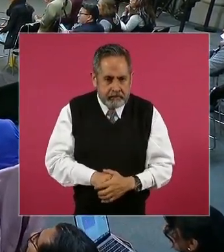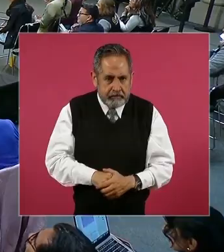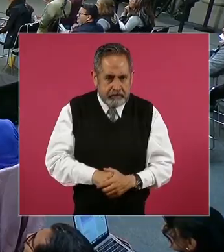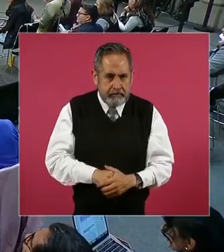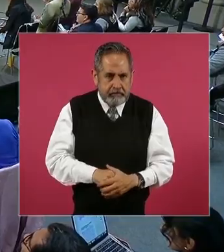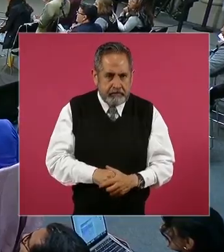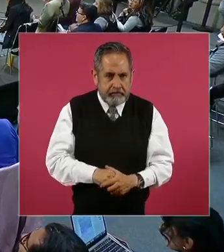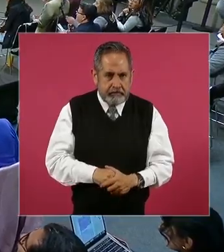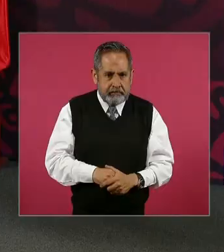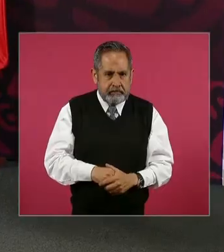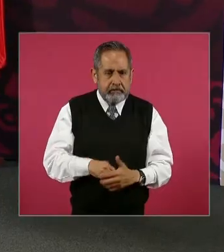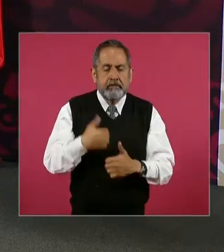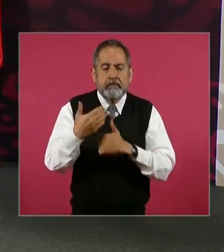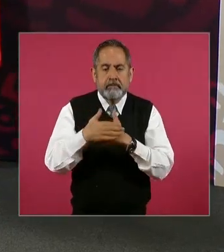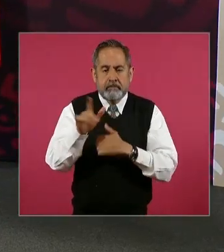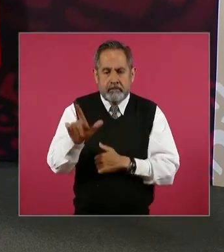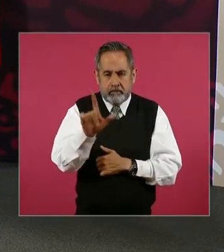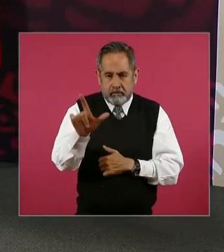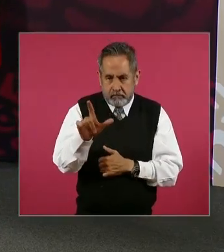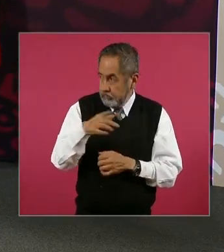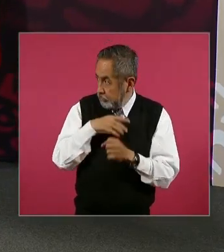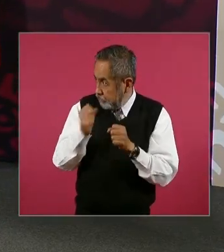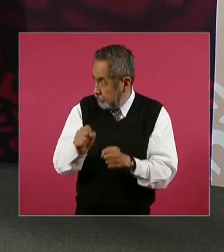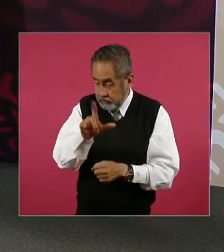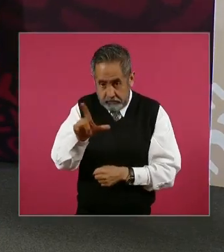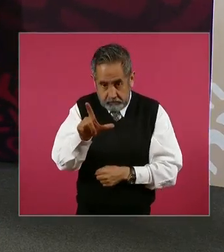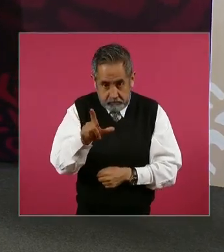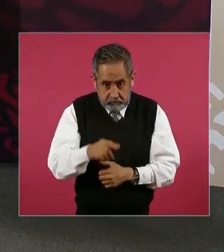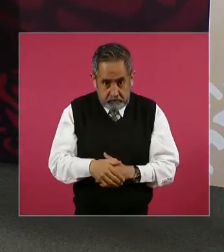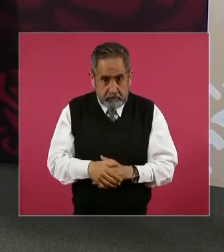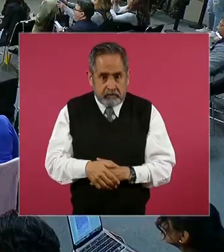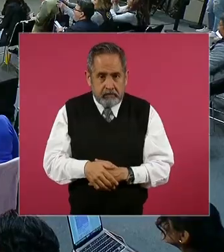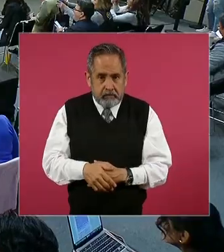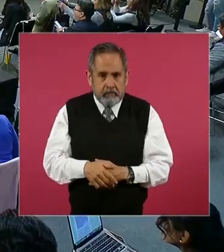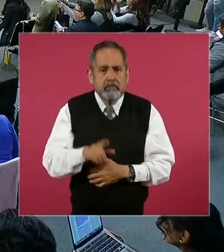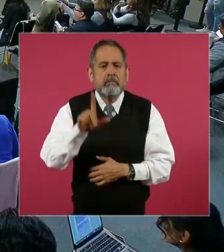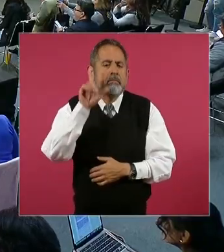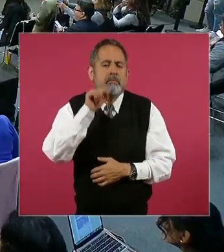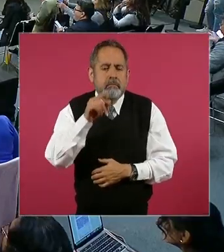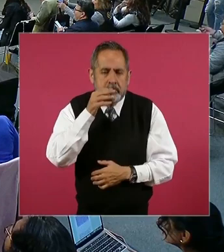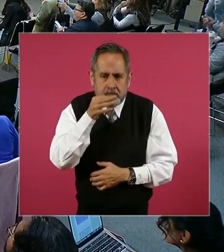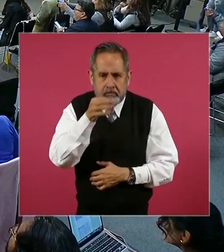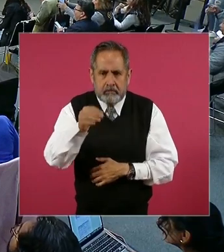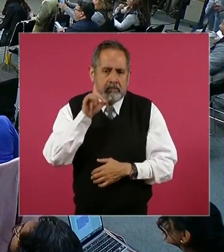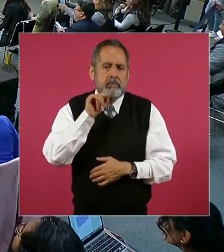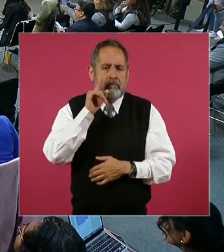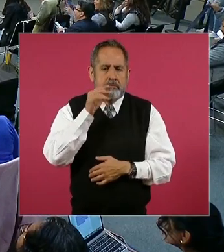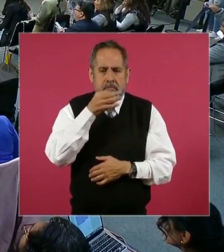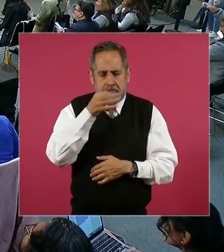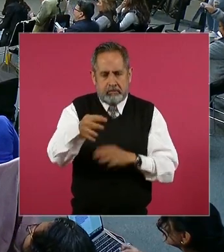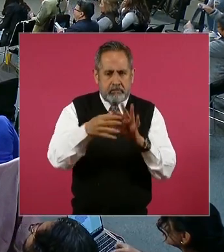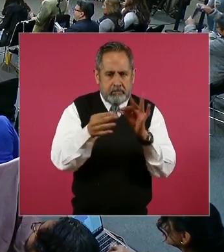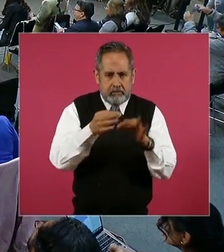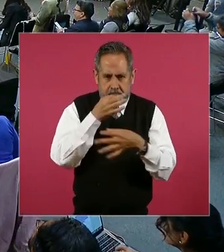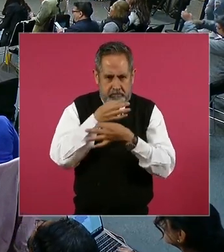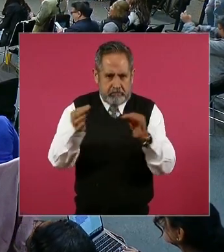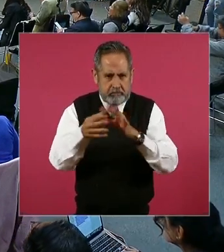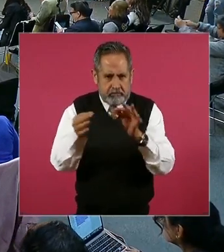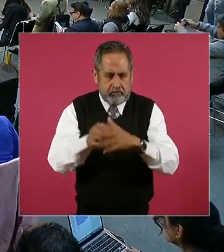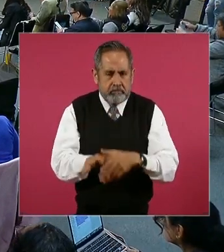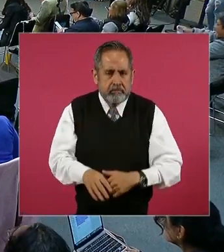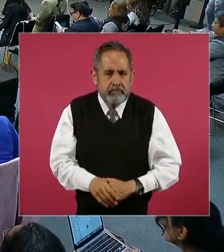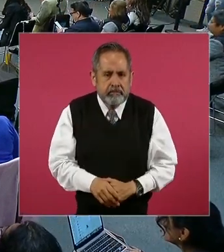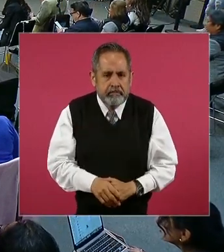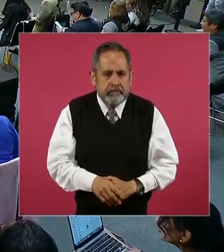festival lunes seguro eso qu no mejor mañana mañana mañana este